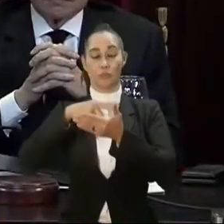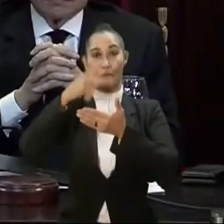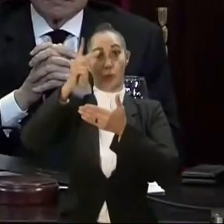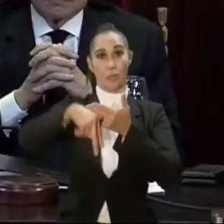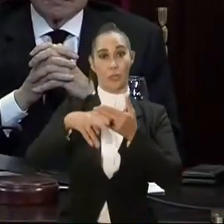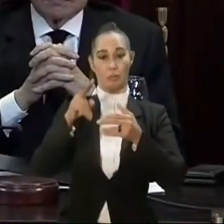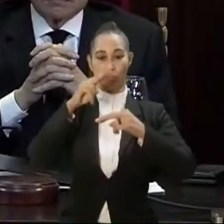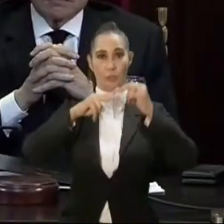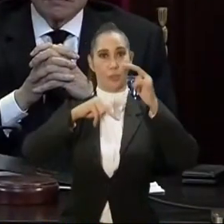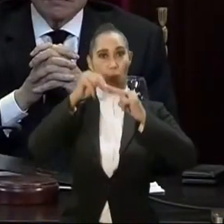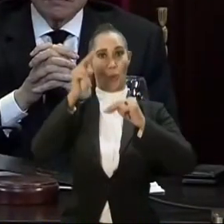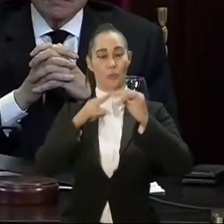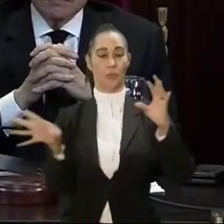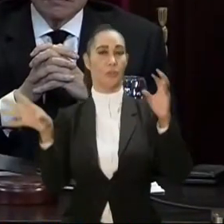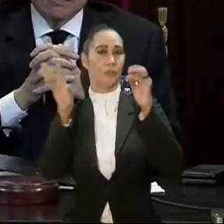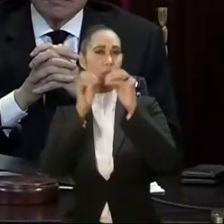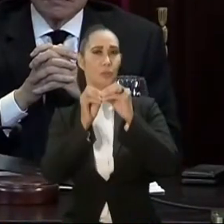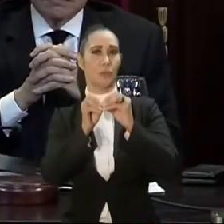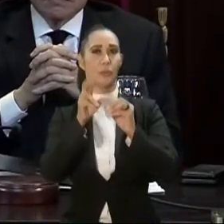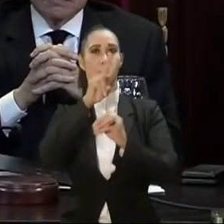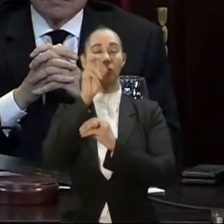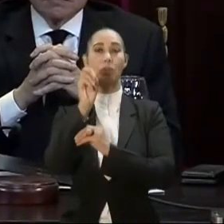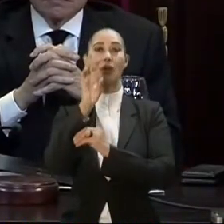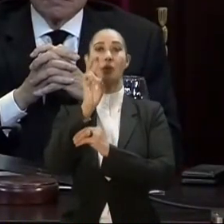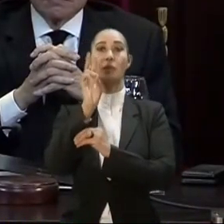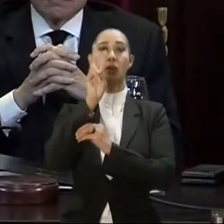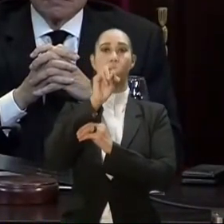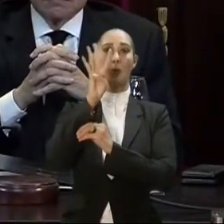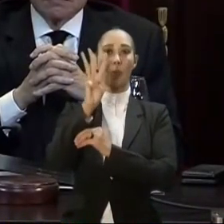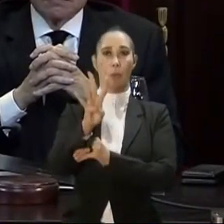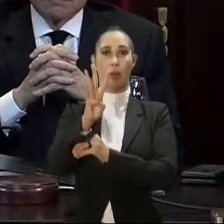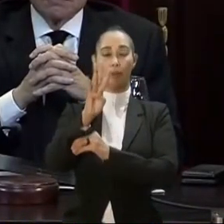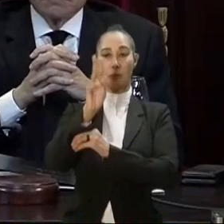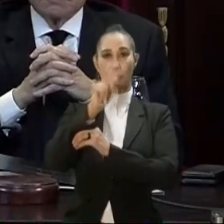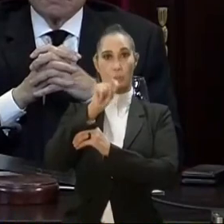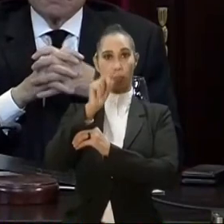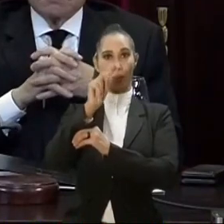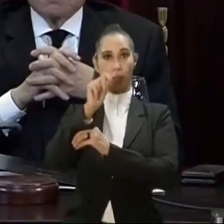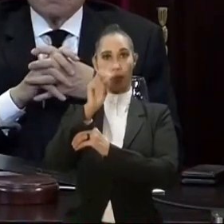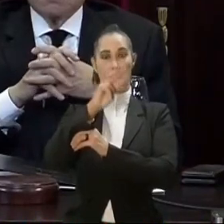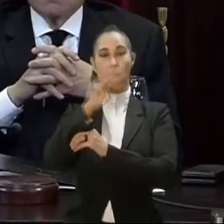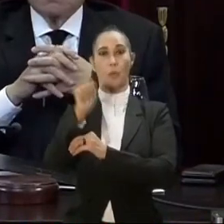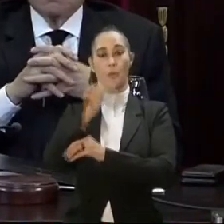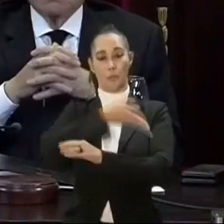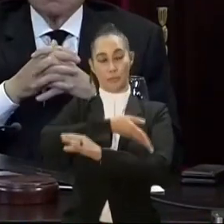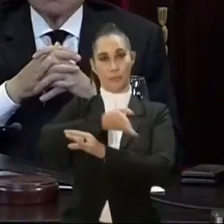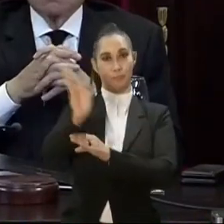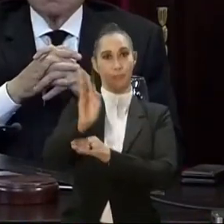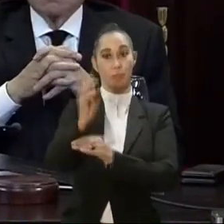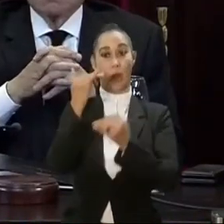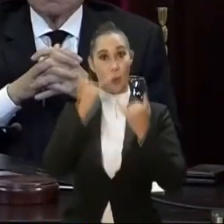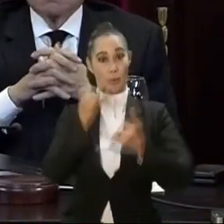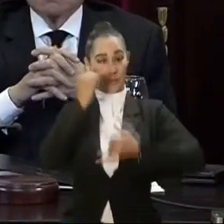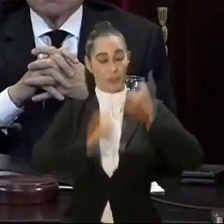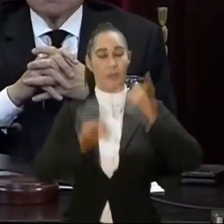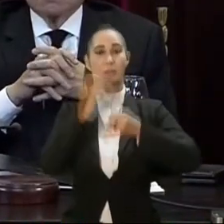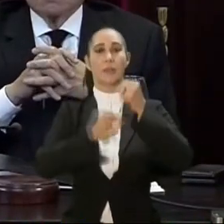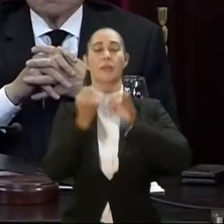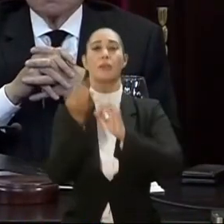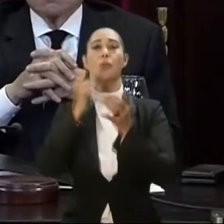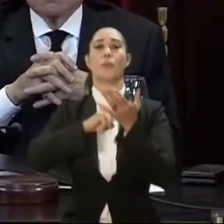364 kilómetros de caminos vecinales que se concluirán en este año 2023 fomentando el desarrollo